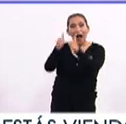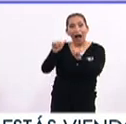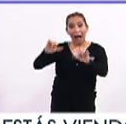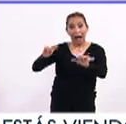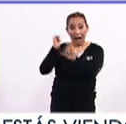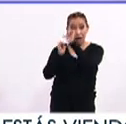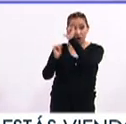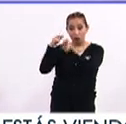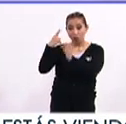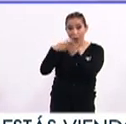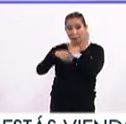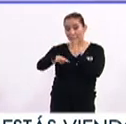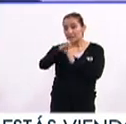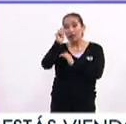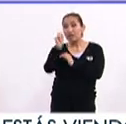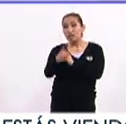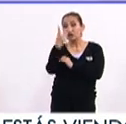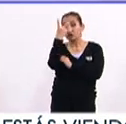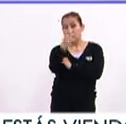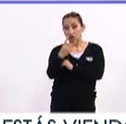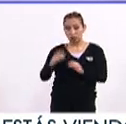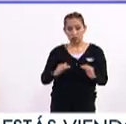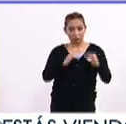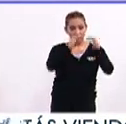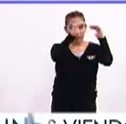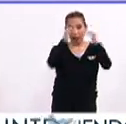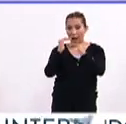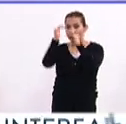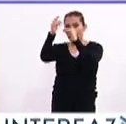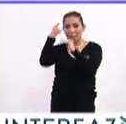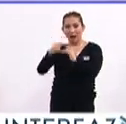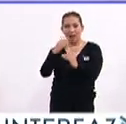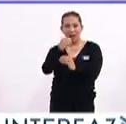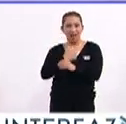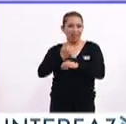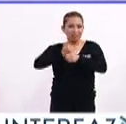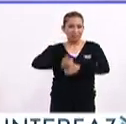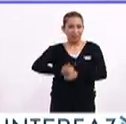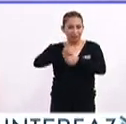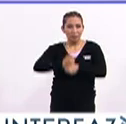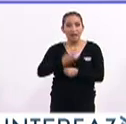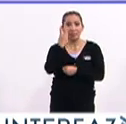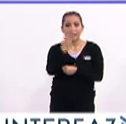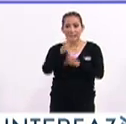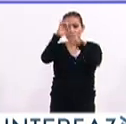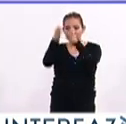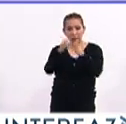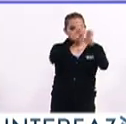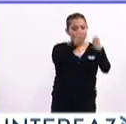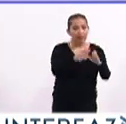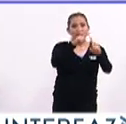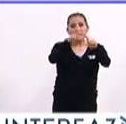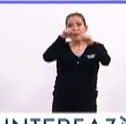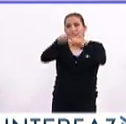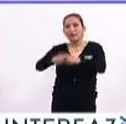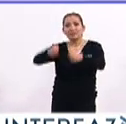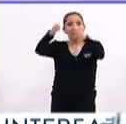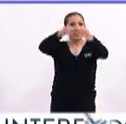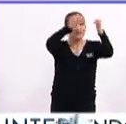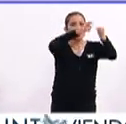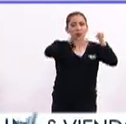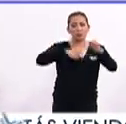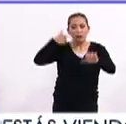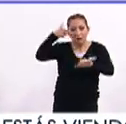este 2019. Se trata de 2 altares de sacrificio, 3 esculturas en piedra y varios elementos arquitectónicos que